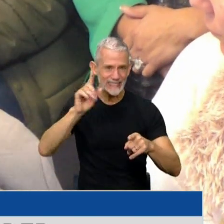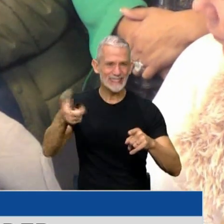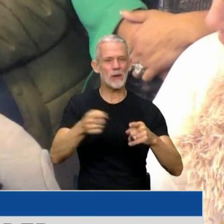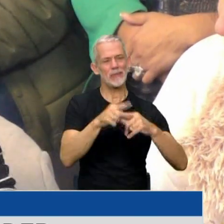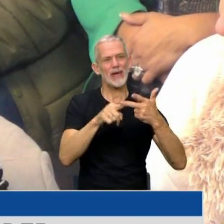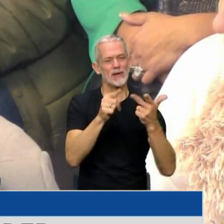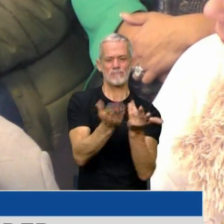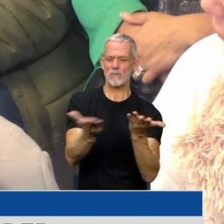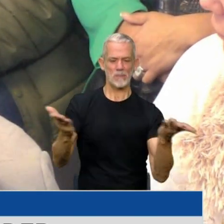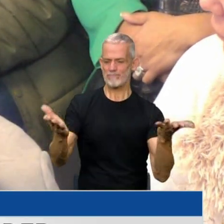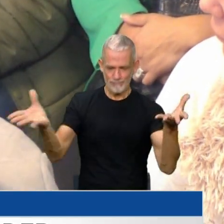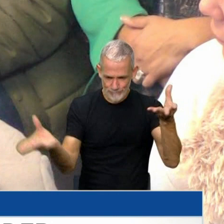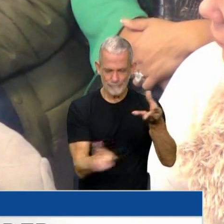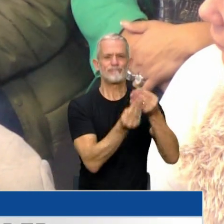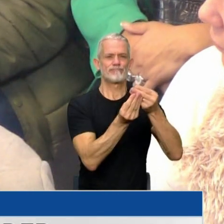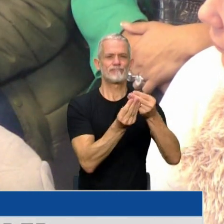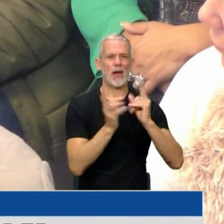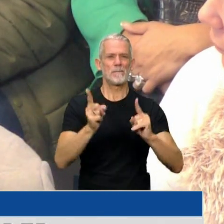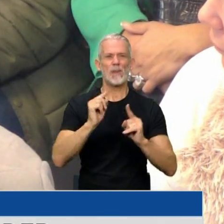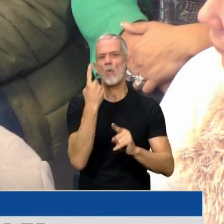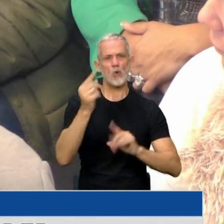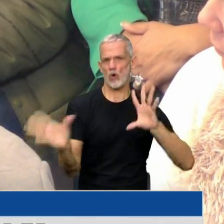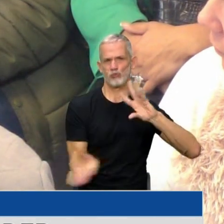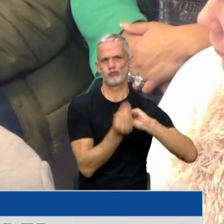Y la conclusión fue unificar este